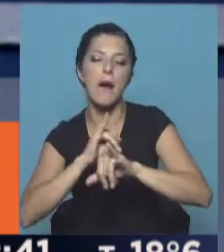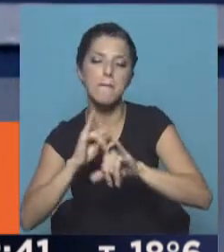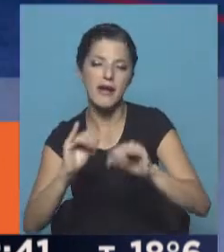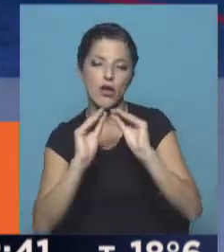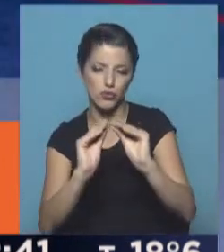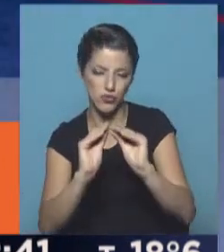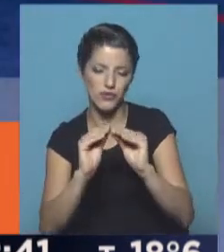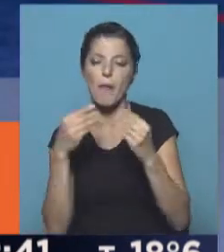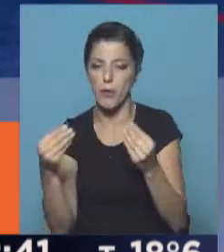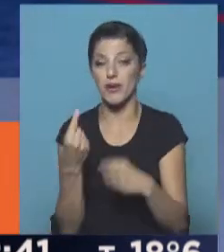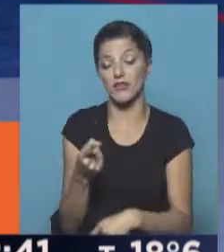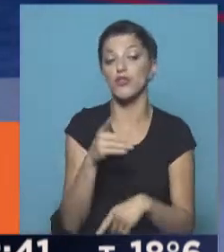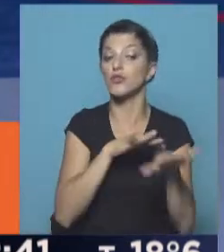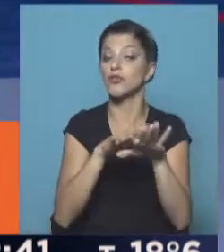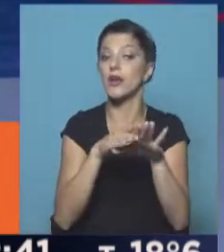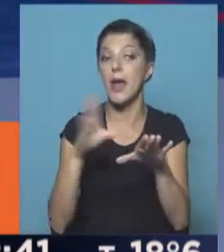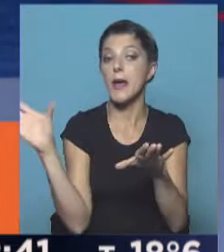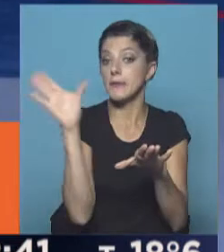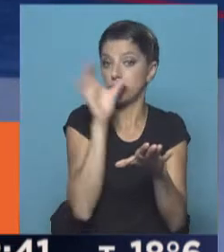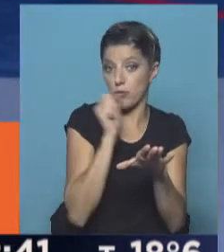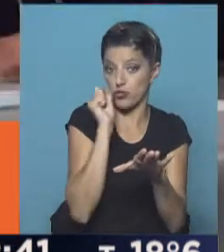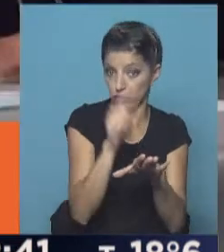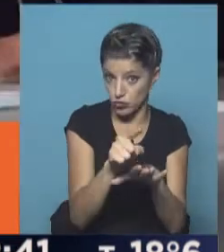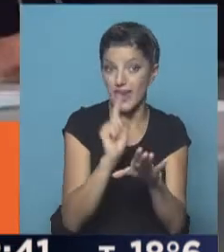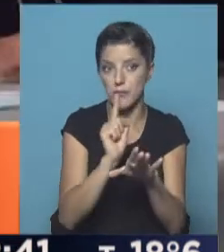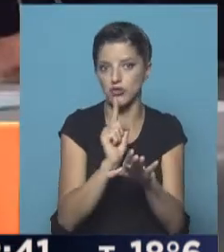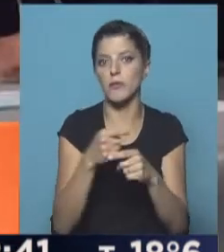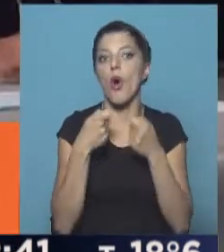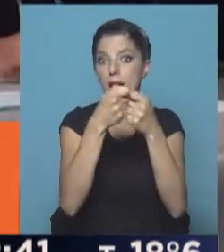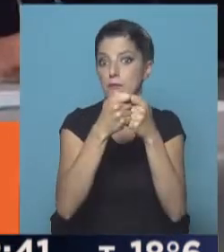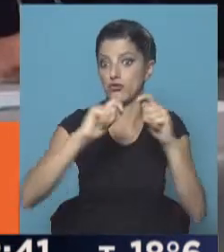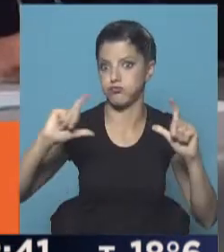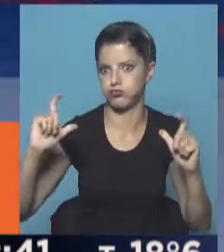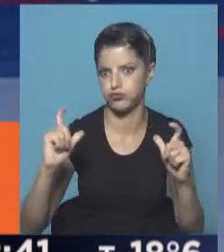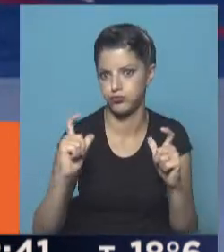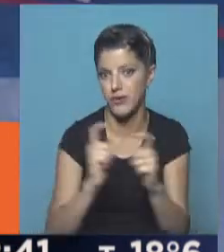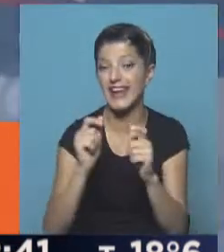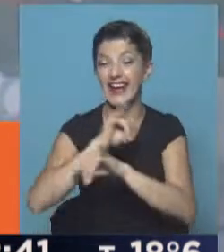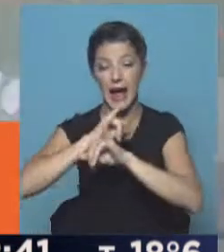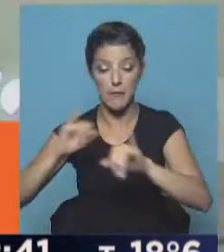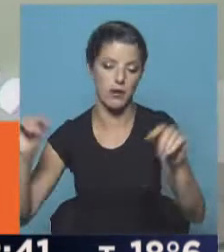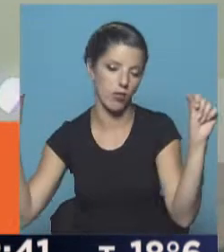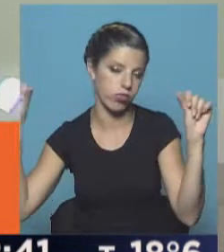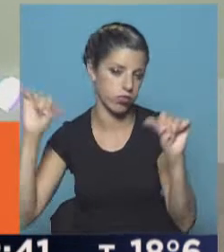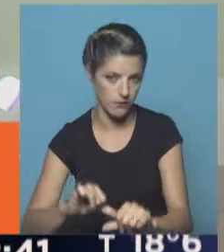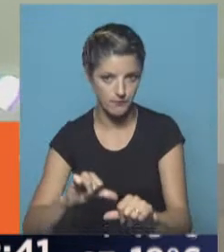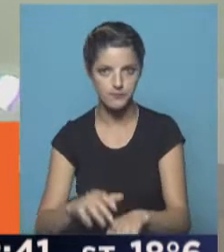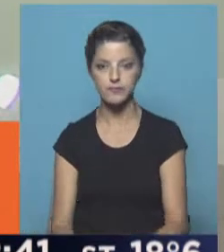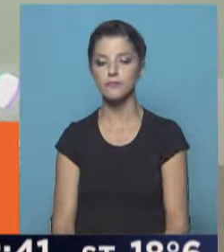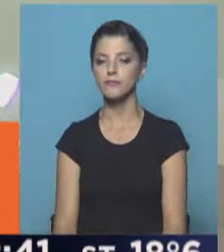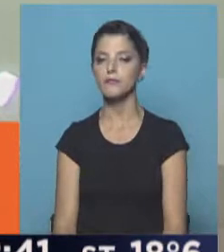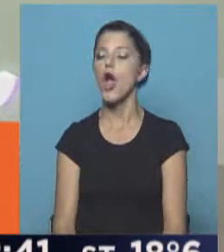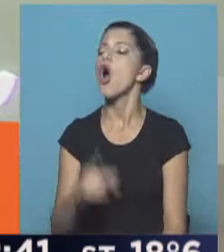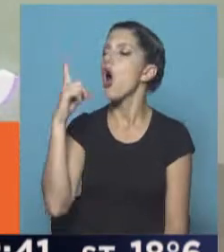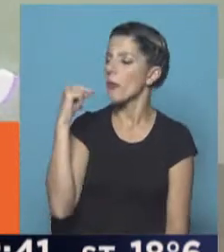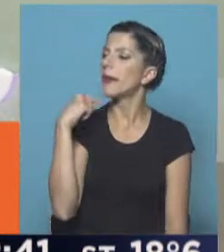asuntos personales en los cuales ha caído justamente la campaña de los Estados Unidos. Sí, el debate ese en el que mencionás que moderó Anderson Cooper fue un